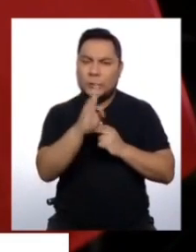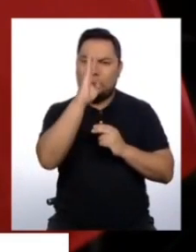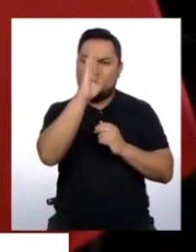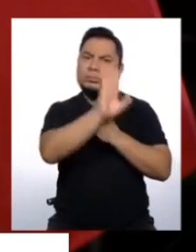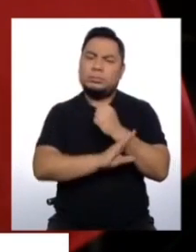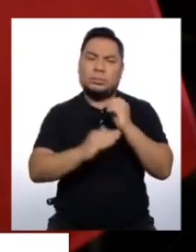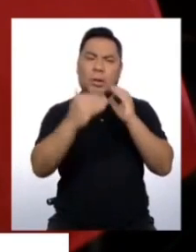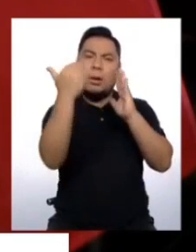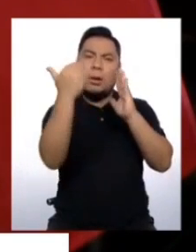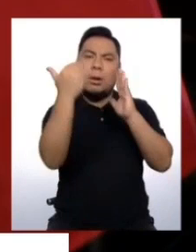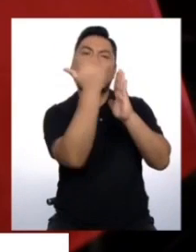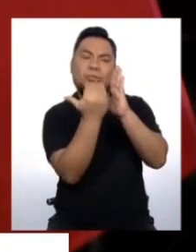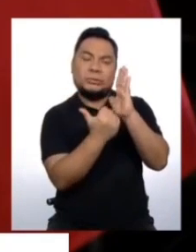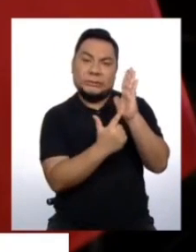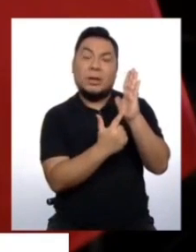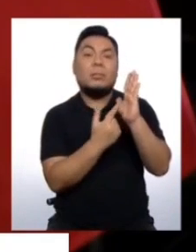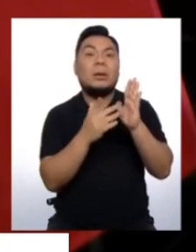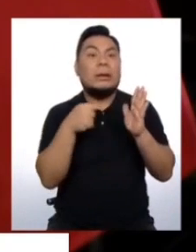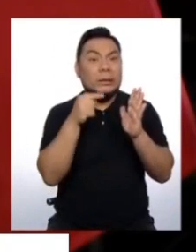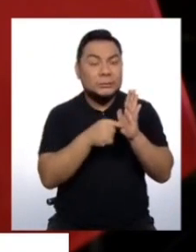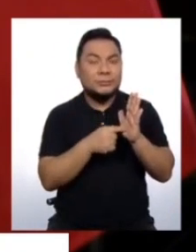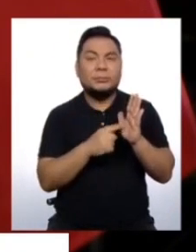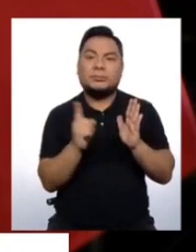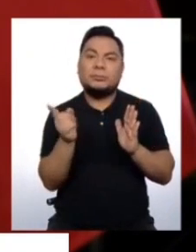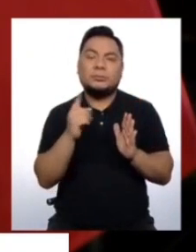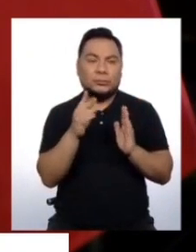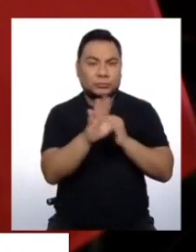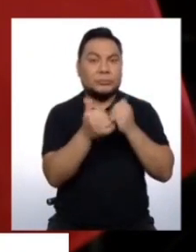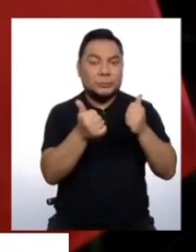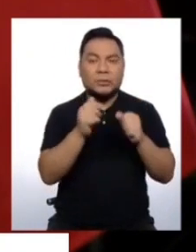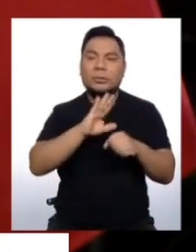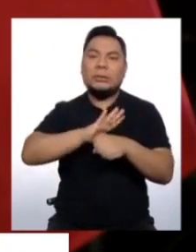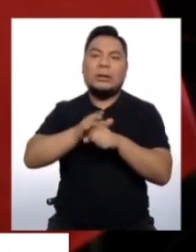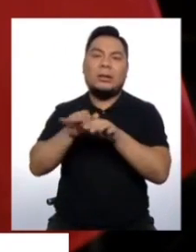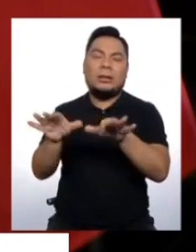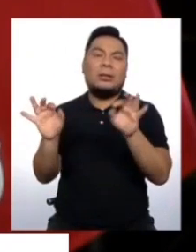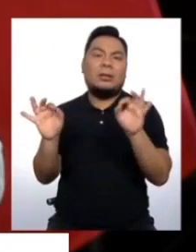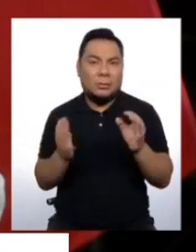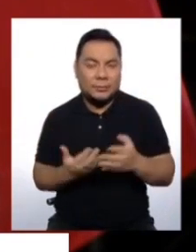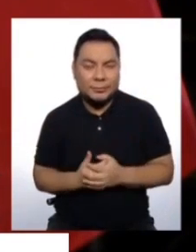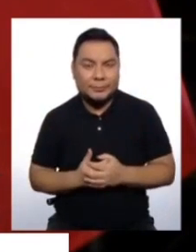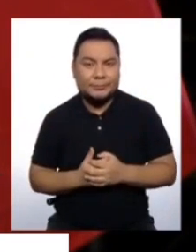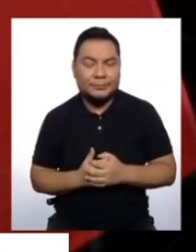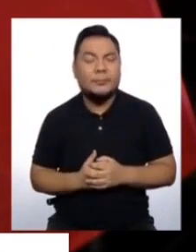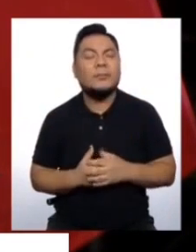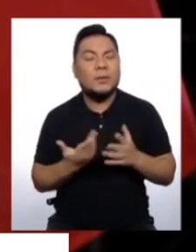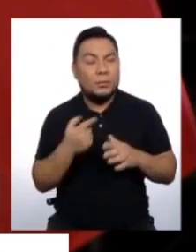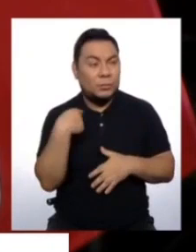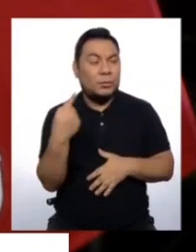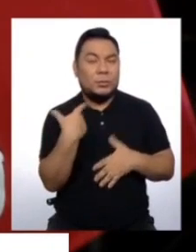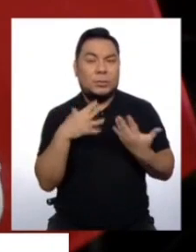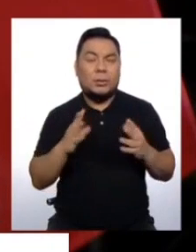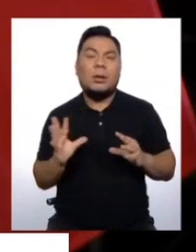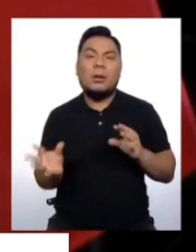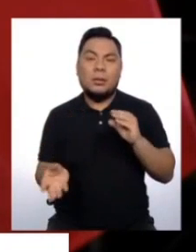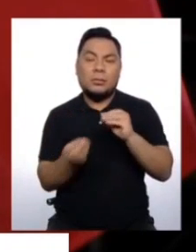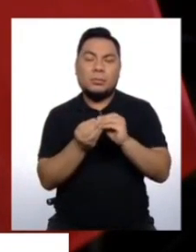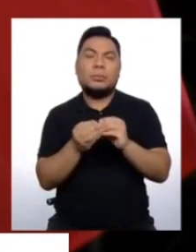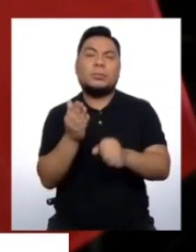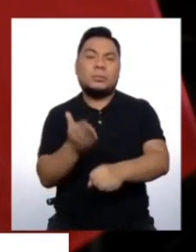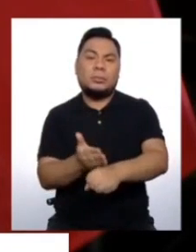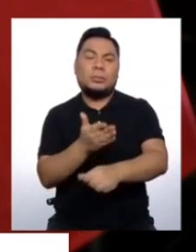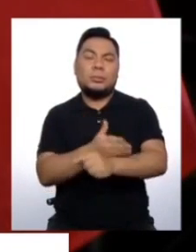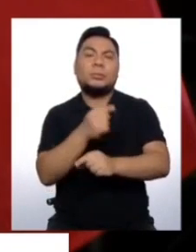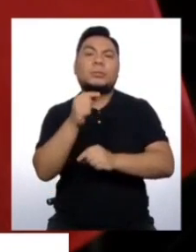no genere nuevos focos de contagio. Nosotros hemos ido incrementando gradualmente